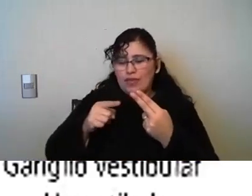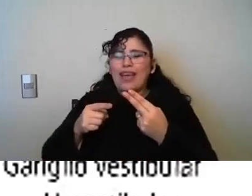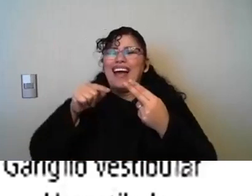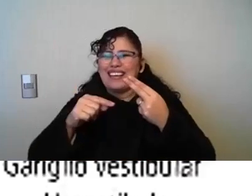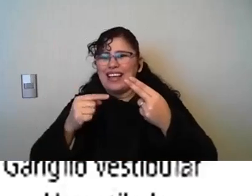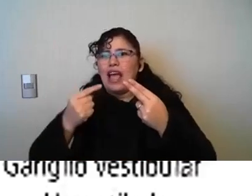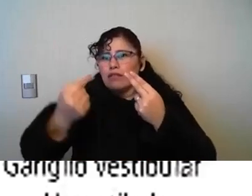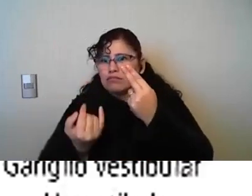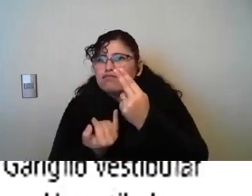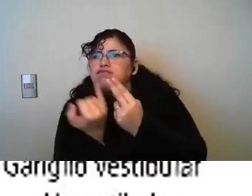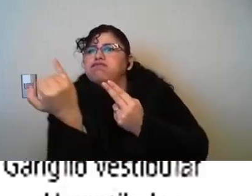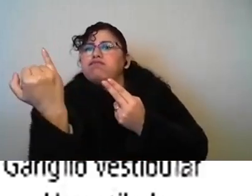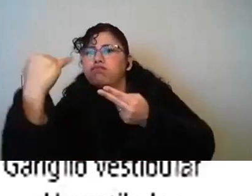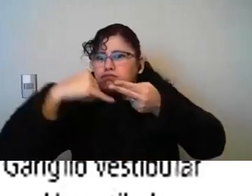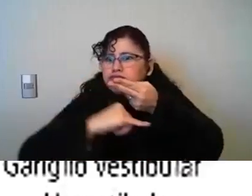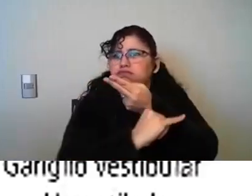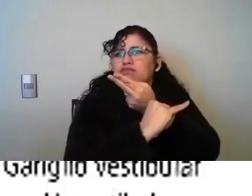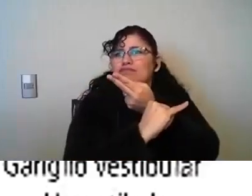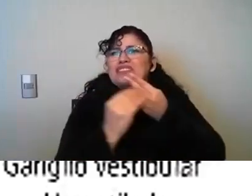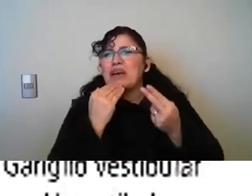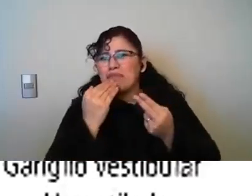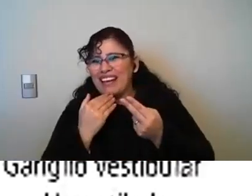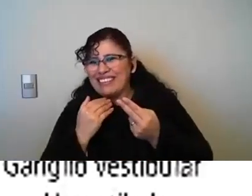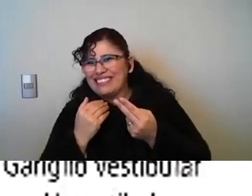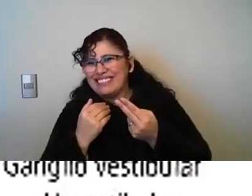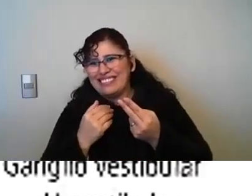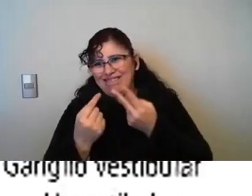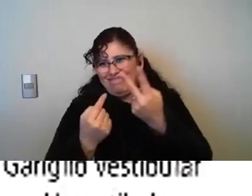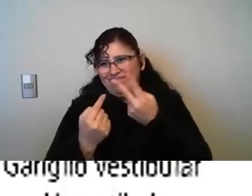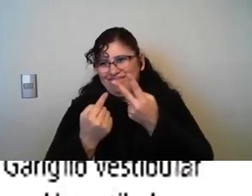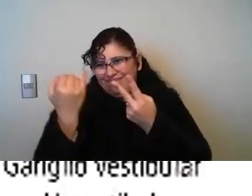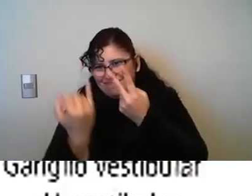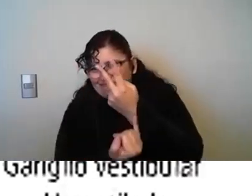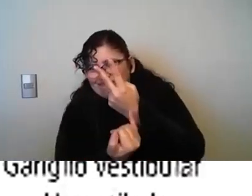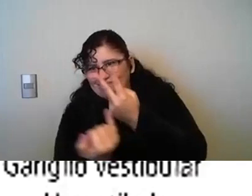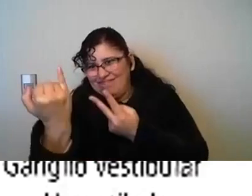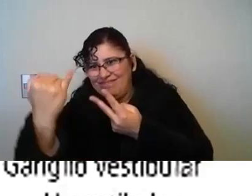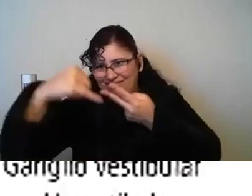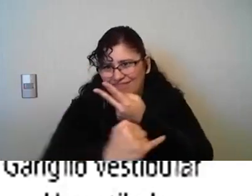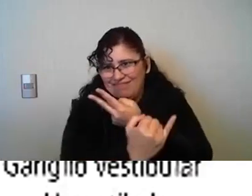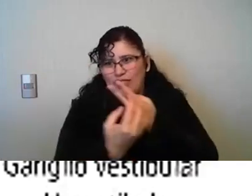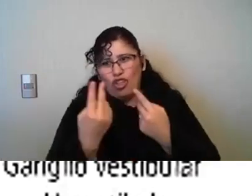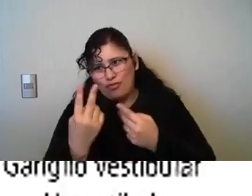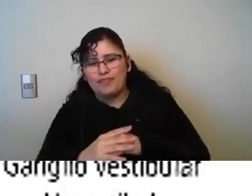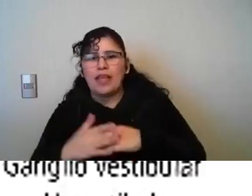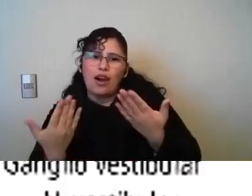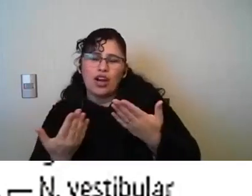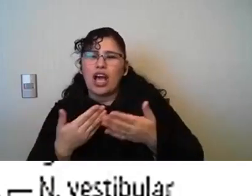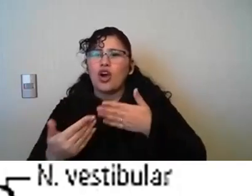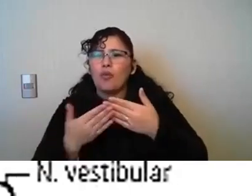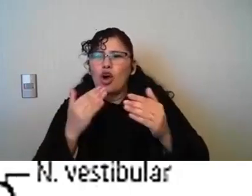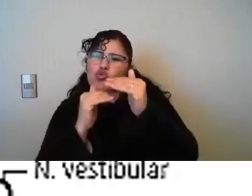Bien, entonces un tema es averiguar si entra a través del pedúnculo cerebeloso superior